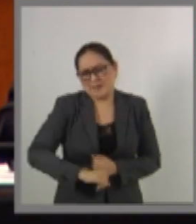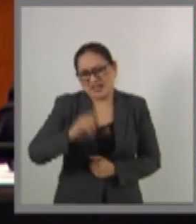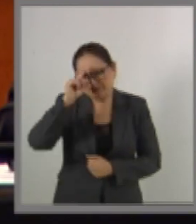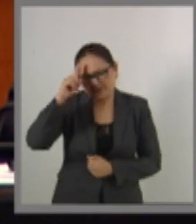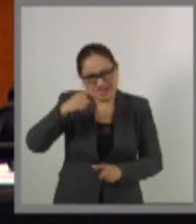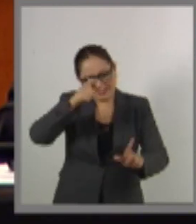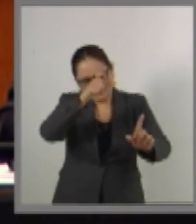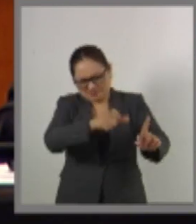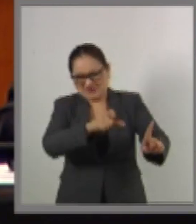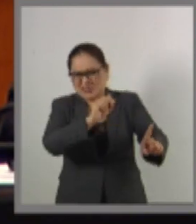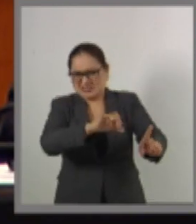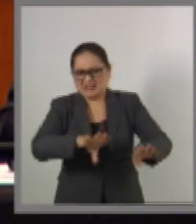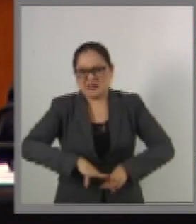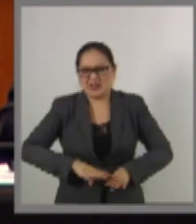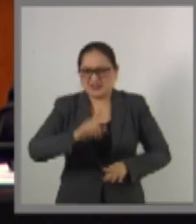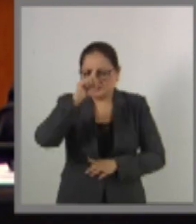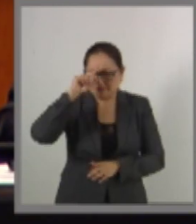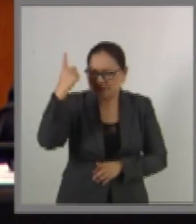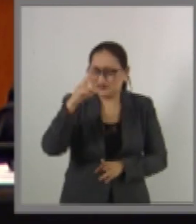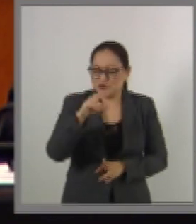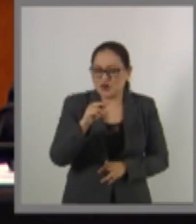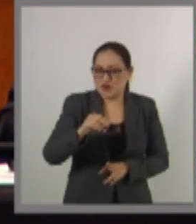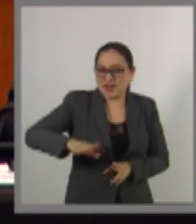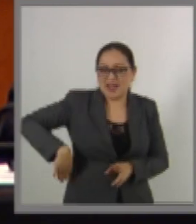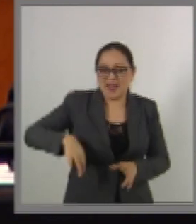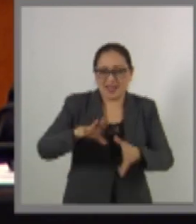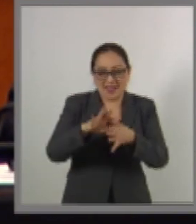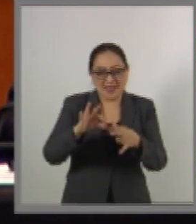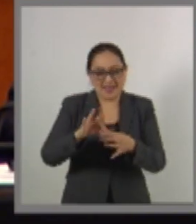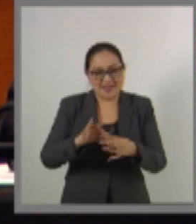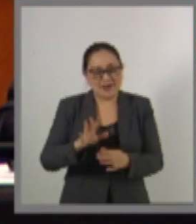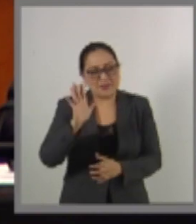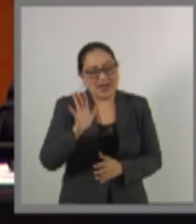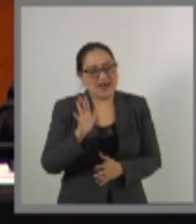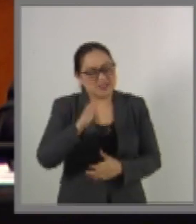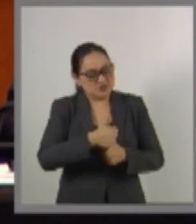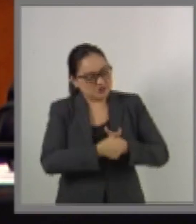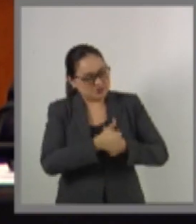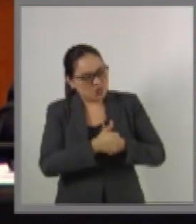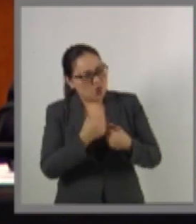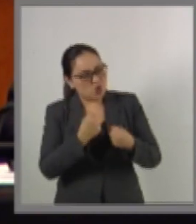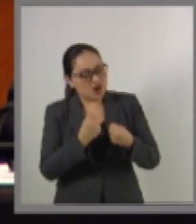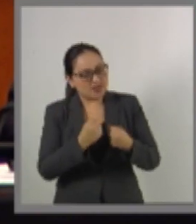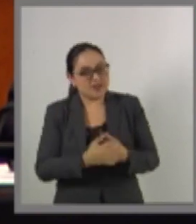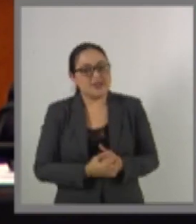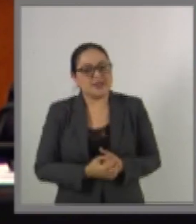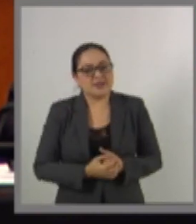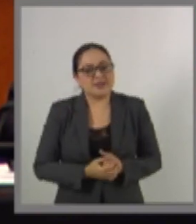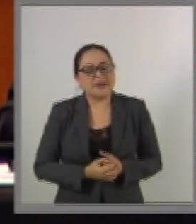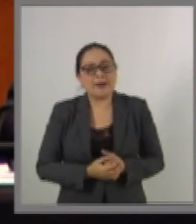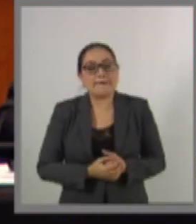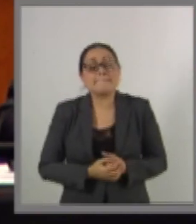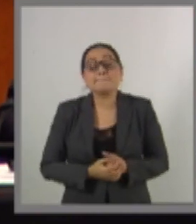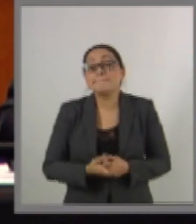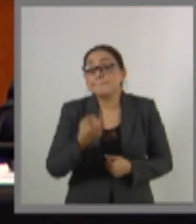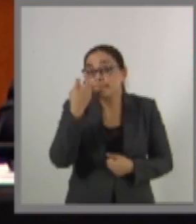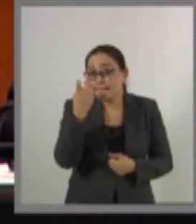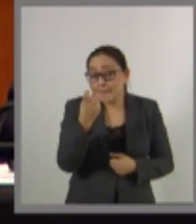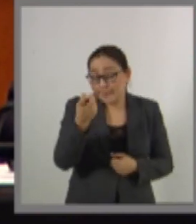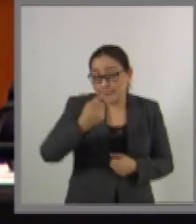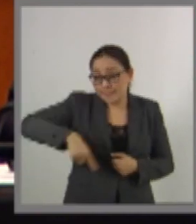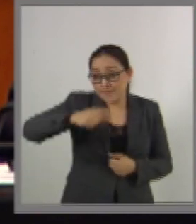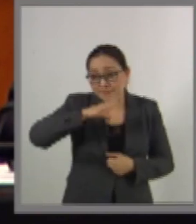en él, como ya le han mencionado, un rival exigente. Un hombre con el que tuvimos